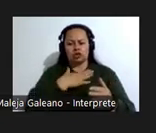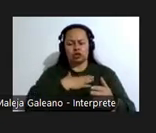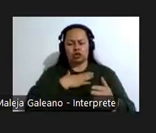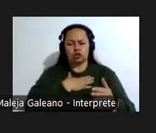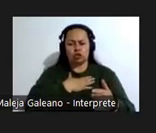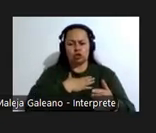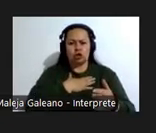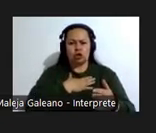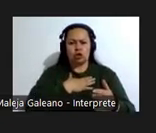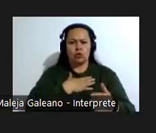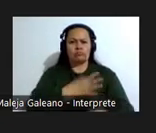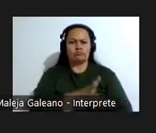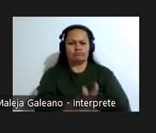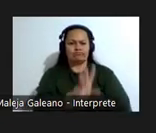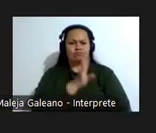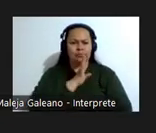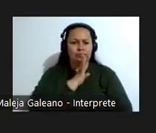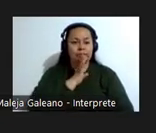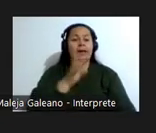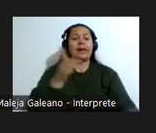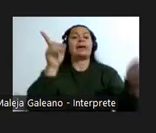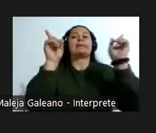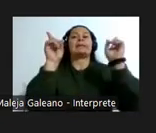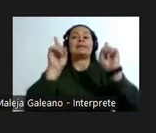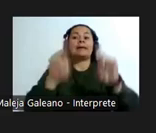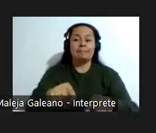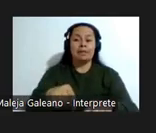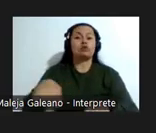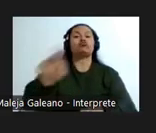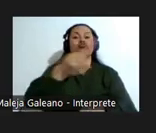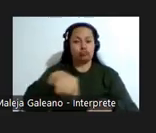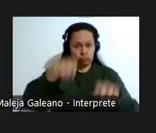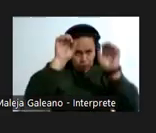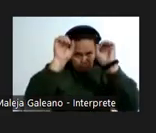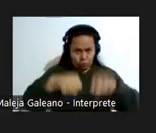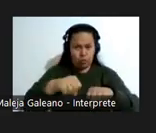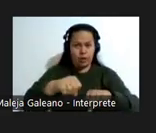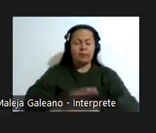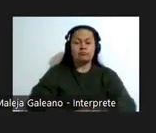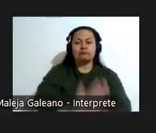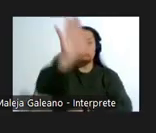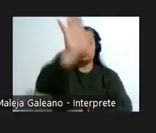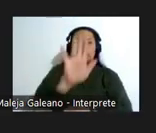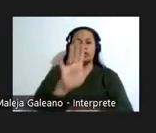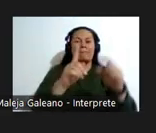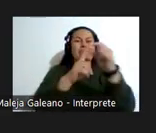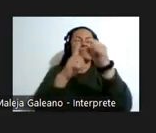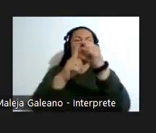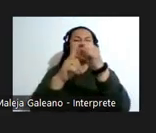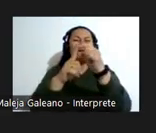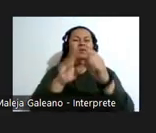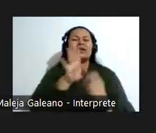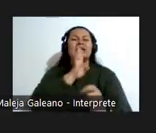voy hablando, sino también ustedes, pues que puedan solicitar la palabra y pedirle a quien está